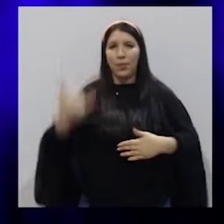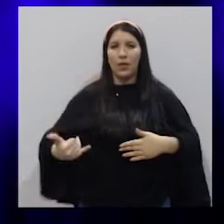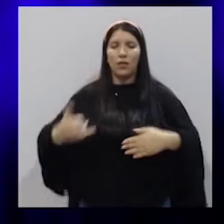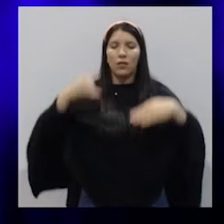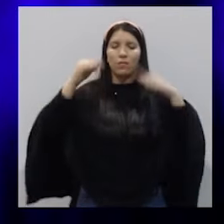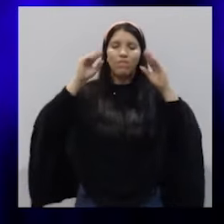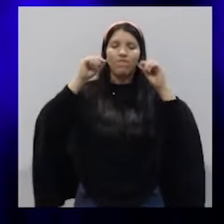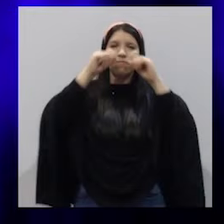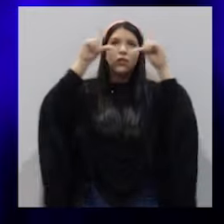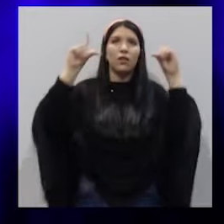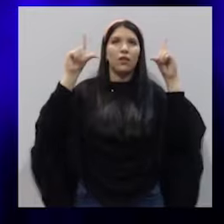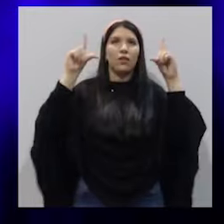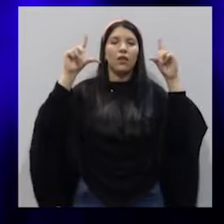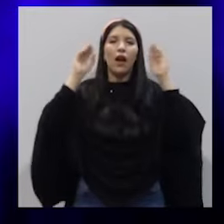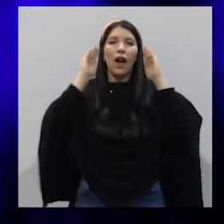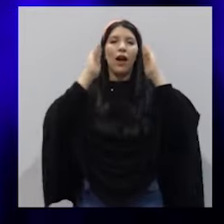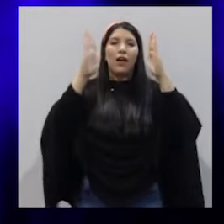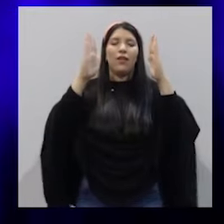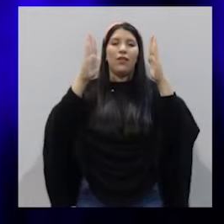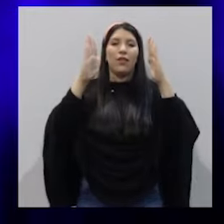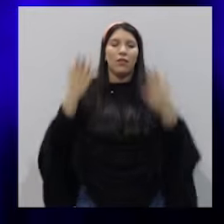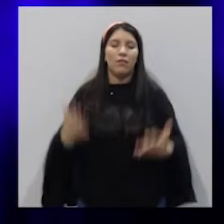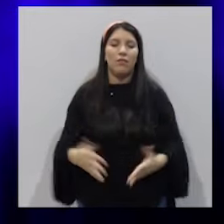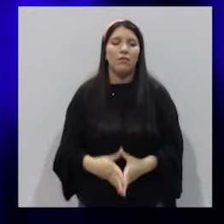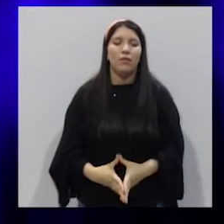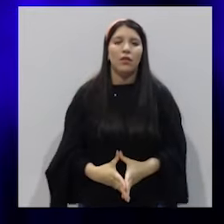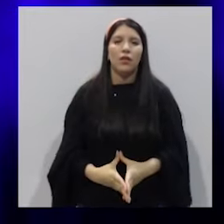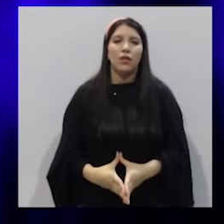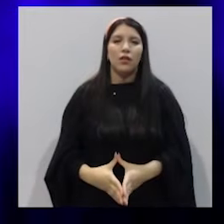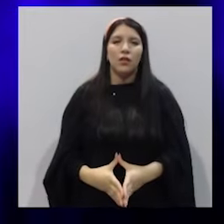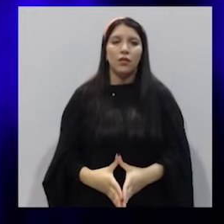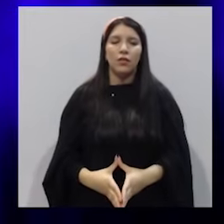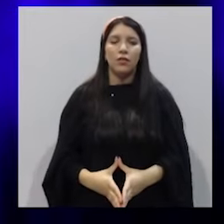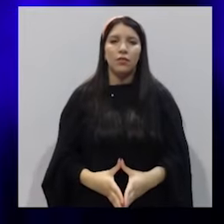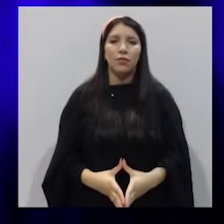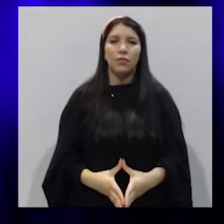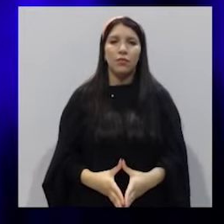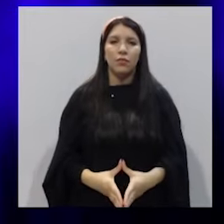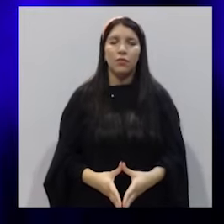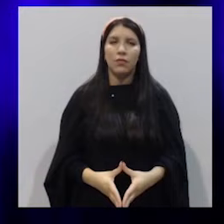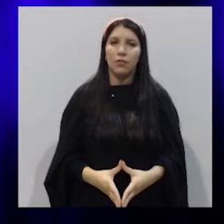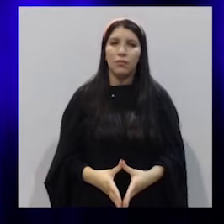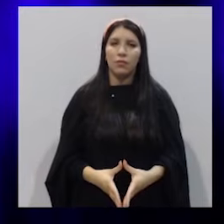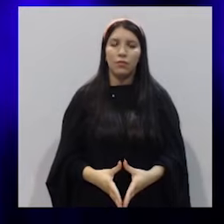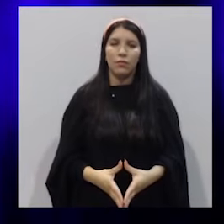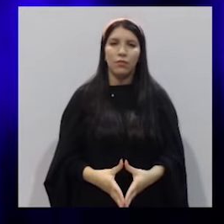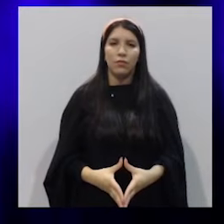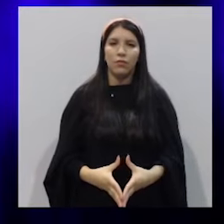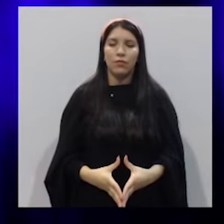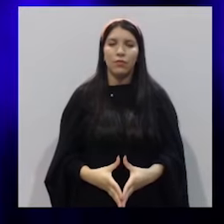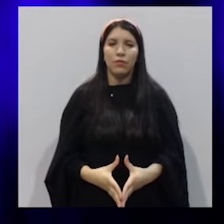carta para los corintios sino que es una carta para todos nosotros que nos sirve para alertarnos